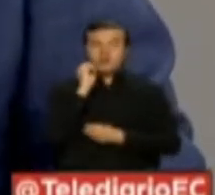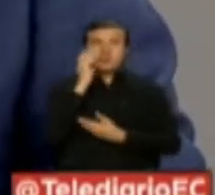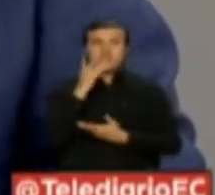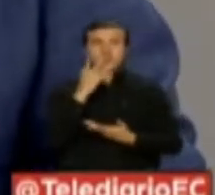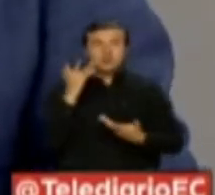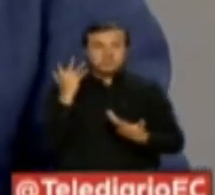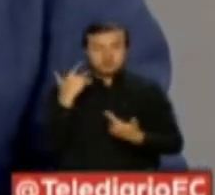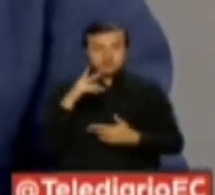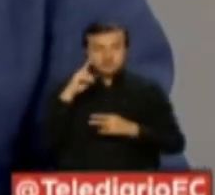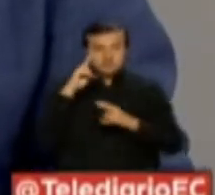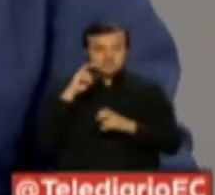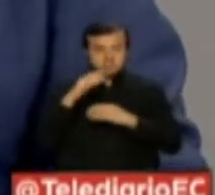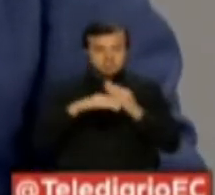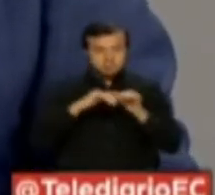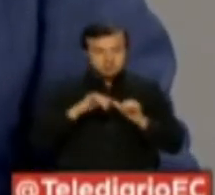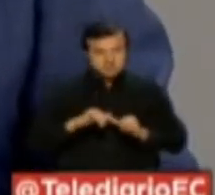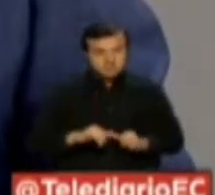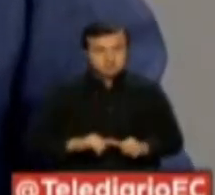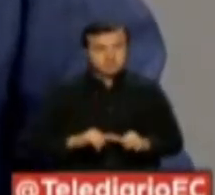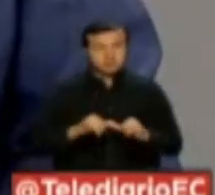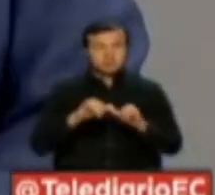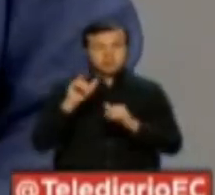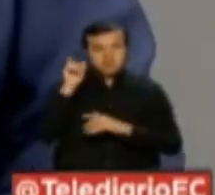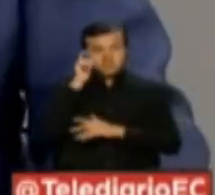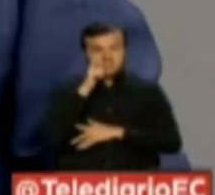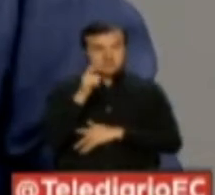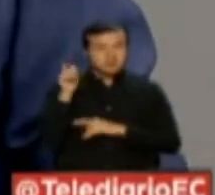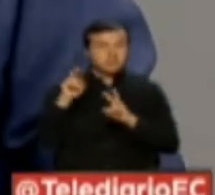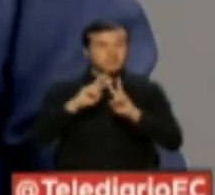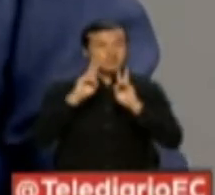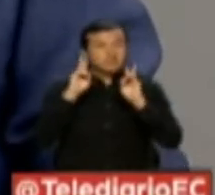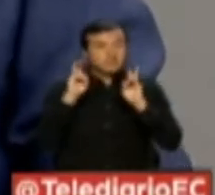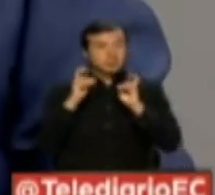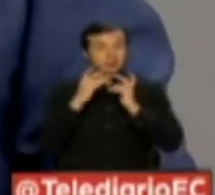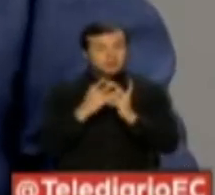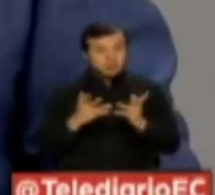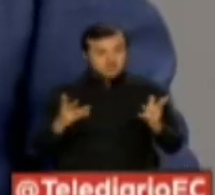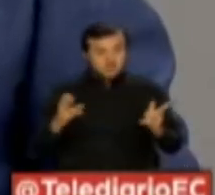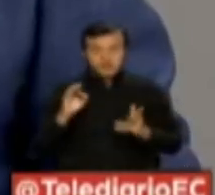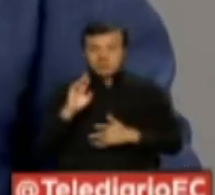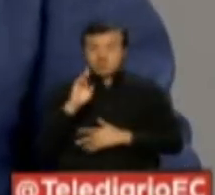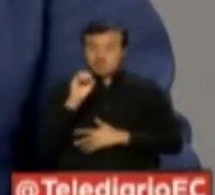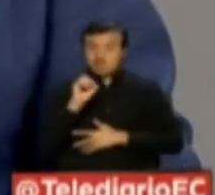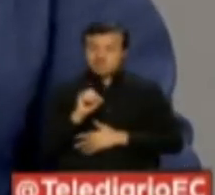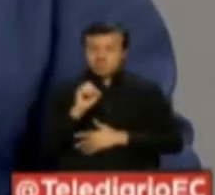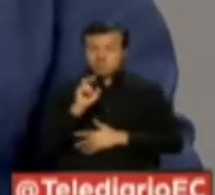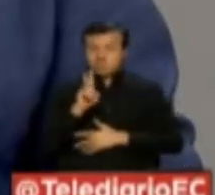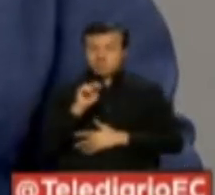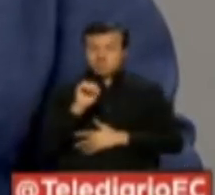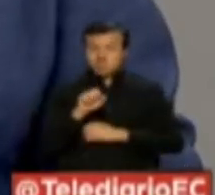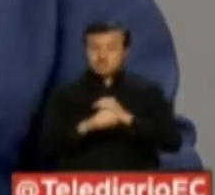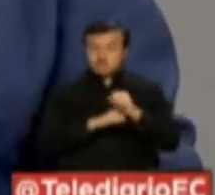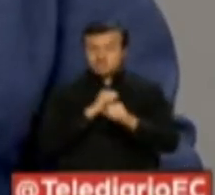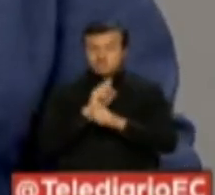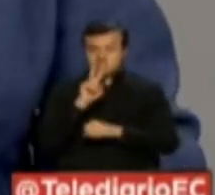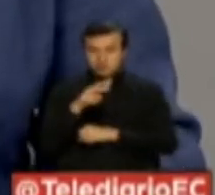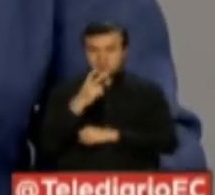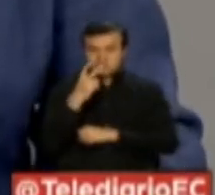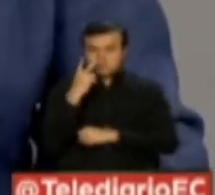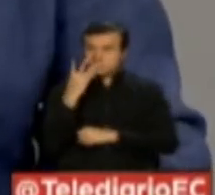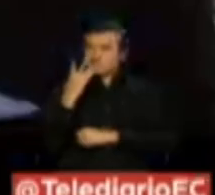su versión en las investigaciones que desarrolla la Fiscalía en torno al secuestro de Fernando Balda en el año 2012.